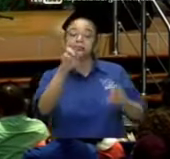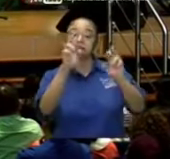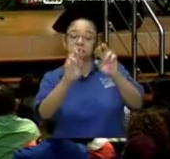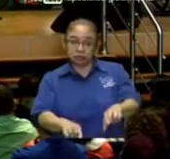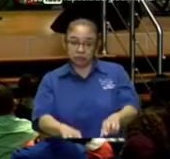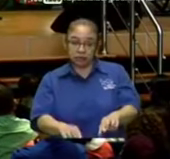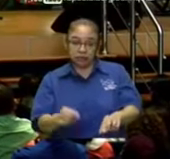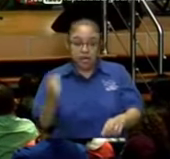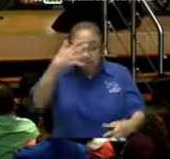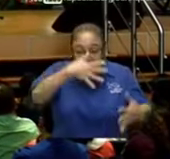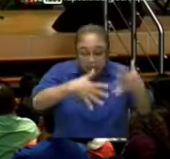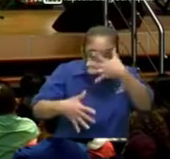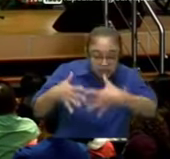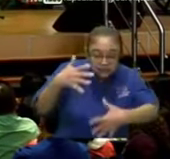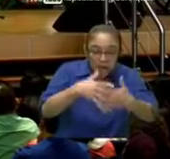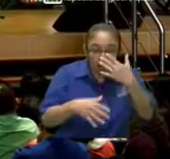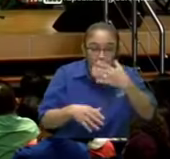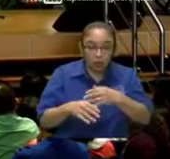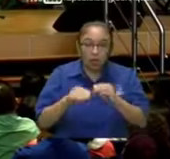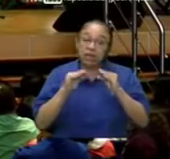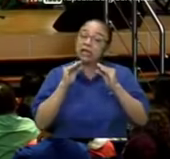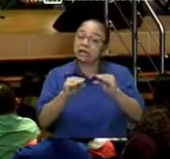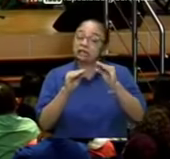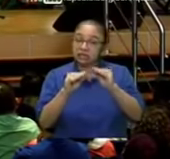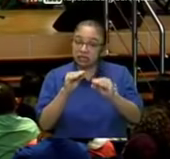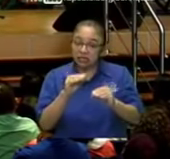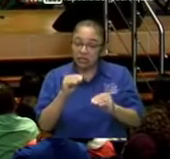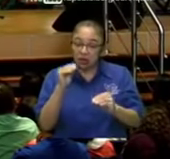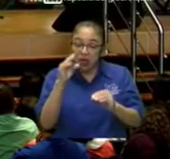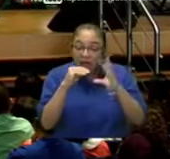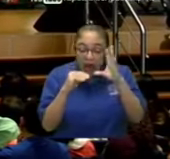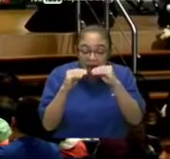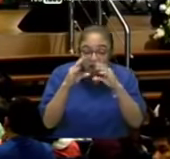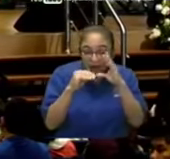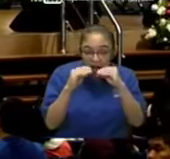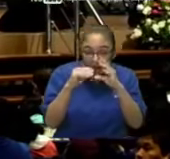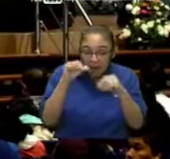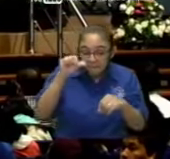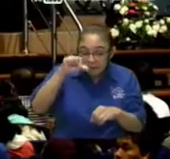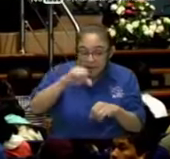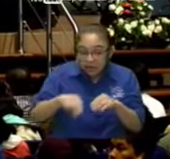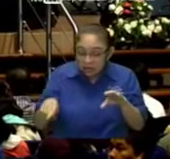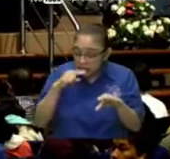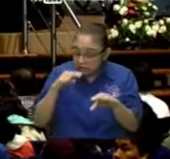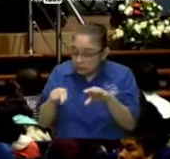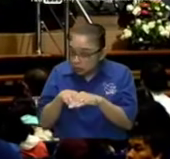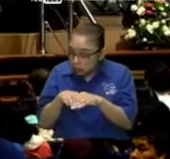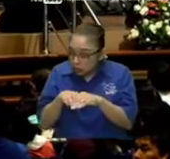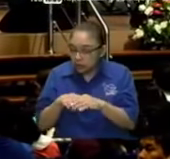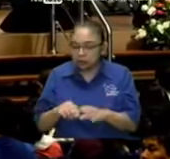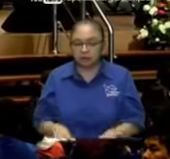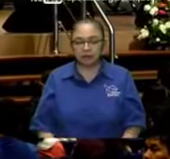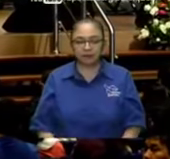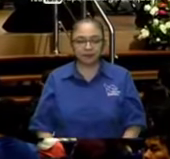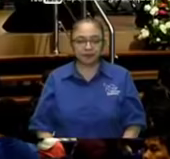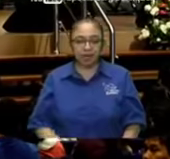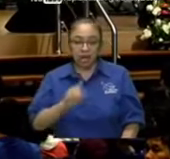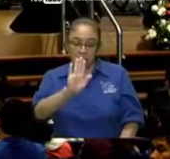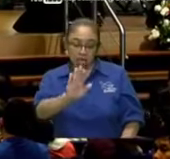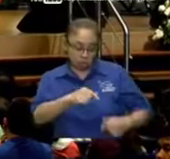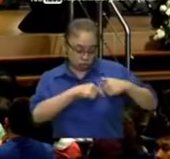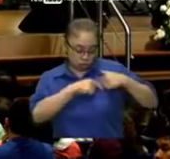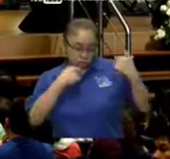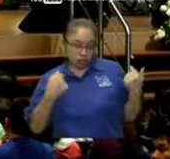costumbre. Les enseñó a murmurar. Les puso en su corazón un prejuicio. Cuando veas